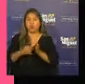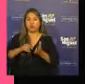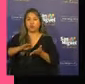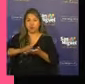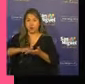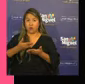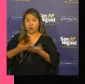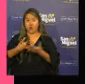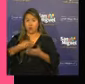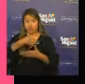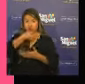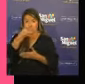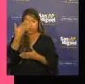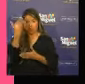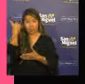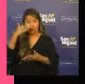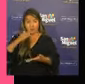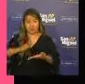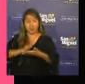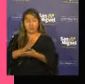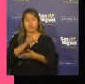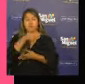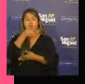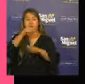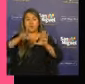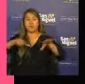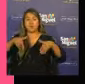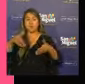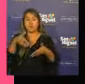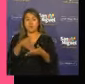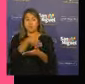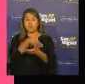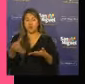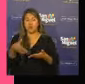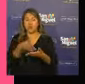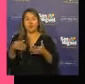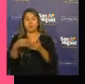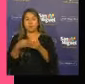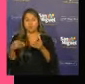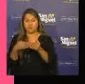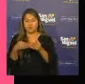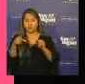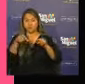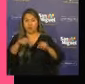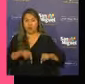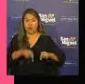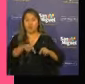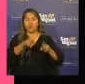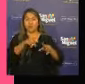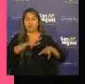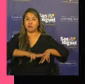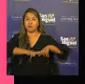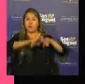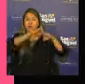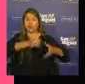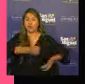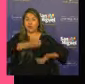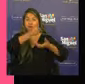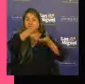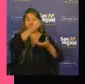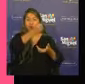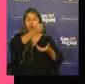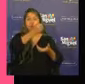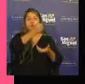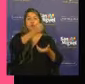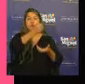les comentaba al principio, que son los 17.000 millones de pesos que pasan directo desde el